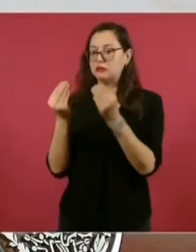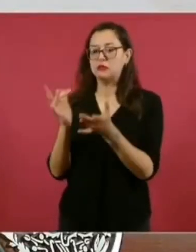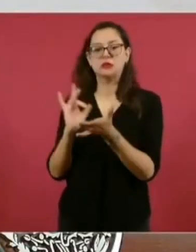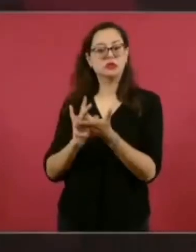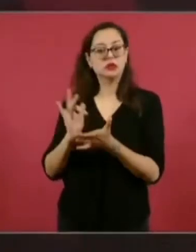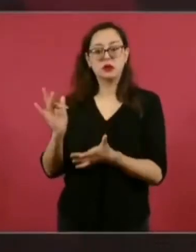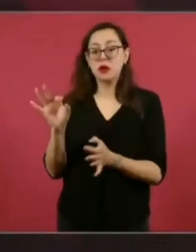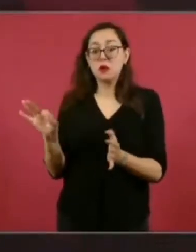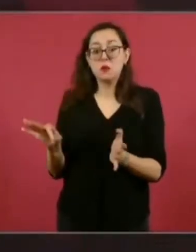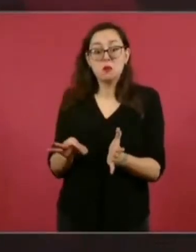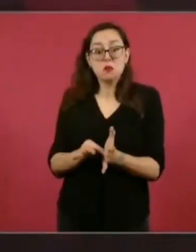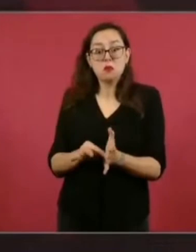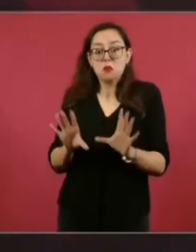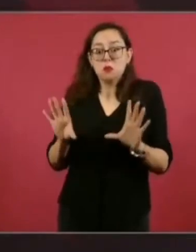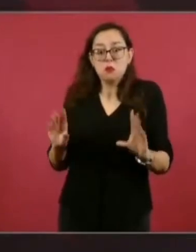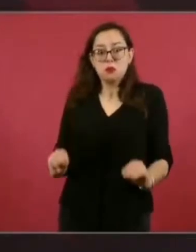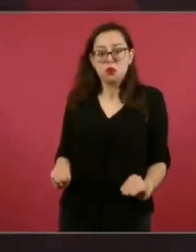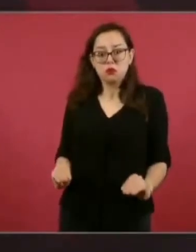gracias.